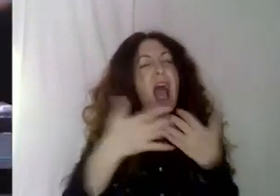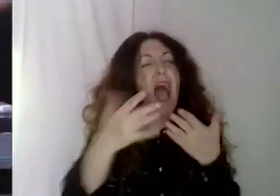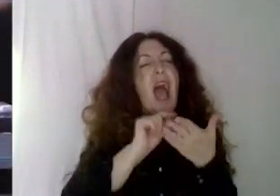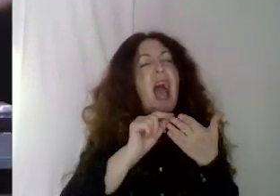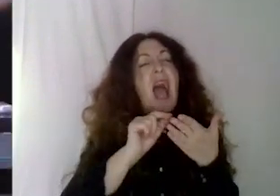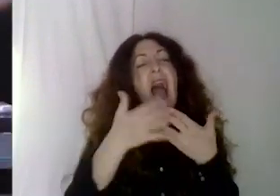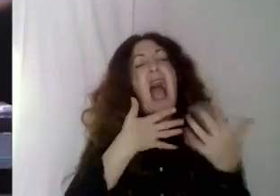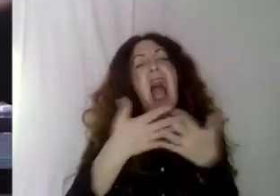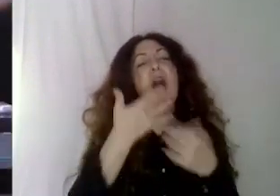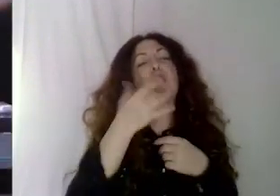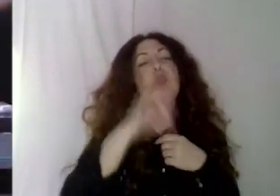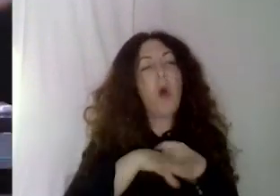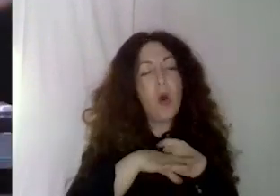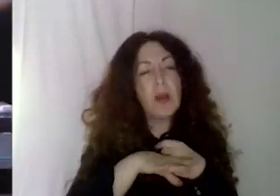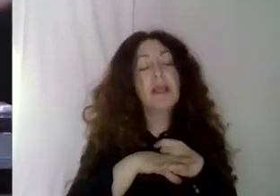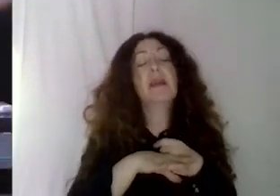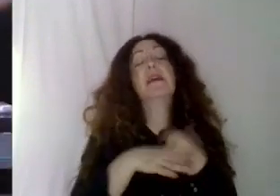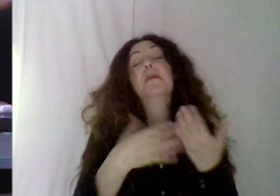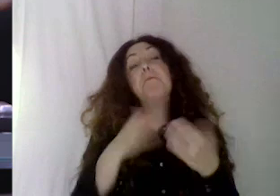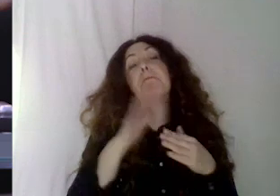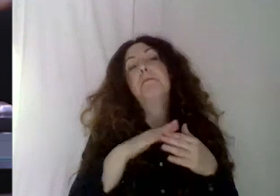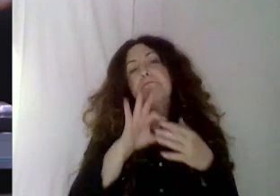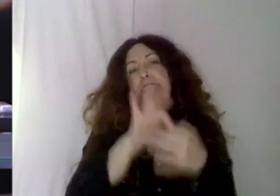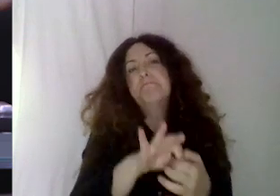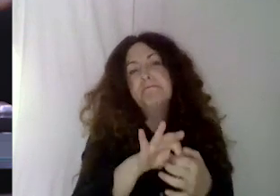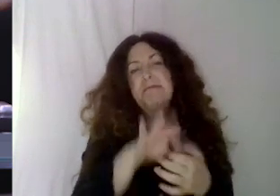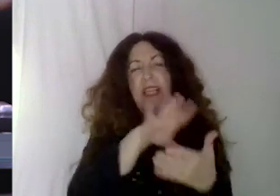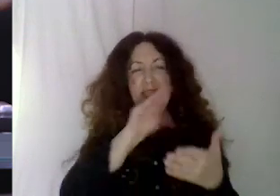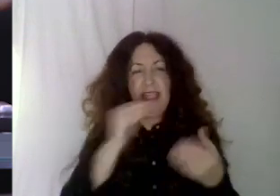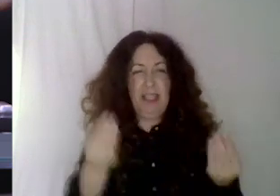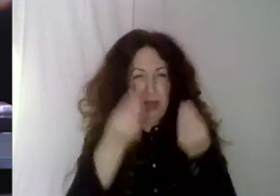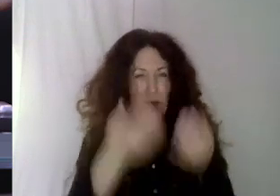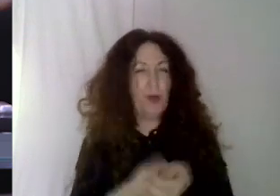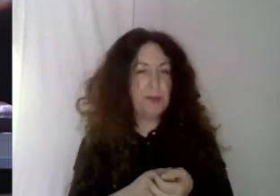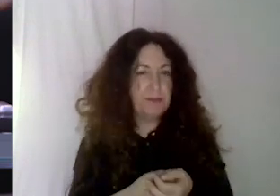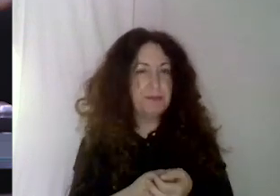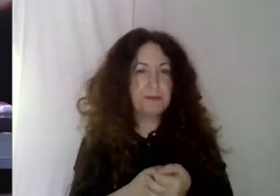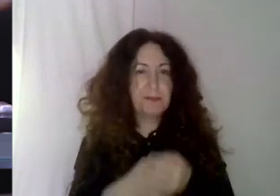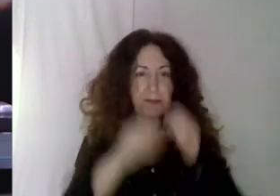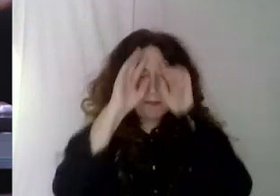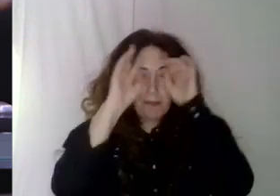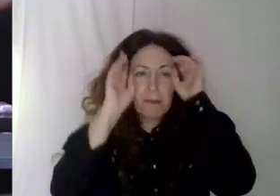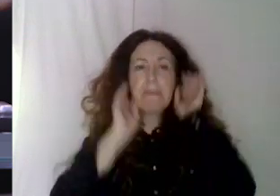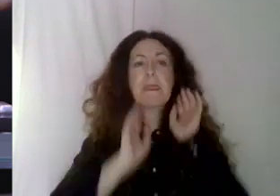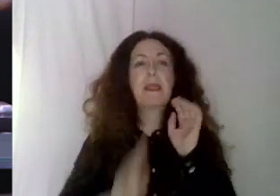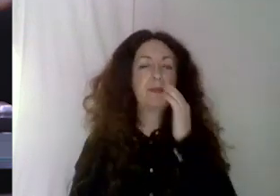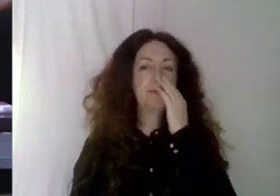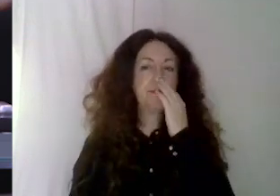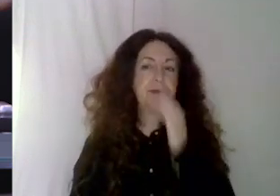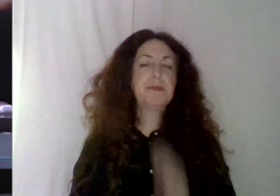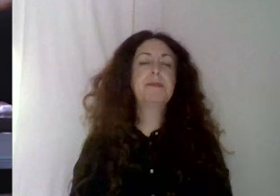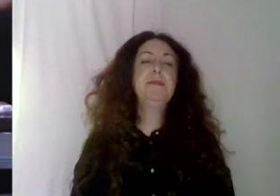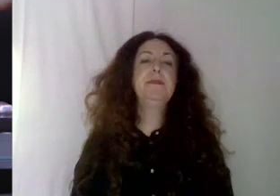un vínculo con ellas que me parece, ¿verdad?, importante, que es la historia del autor, de la propia obra